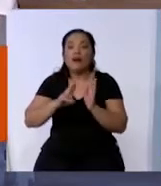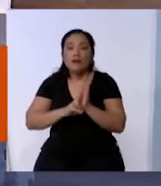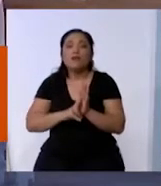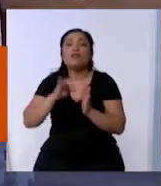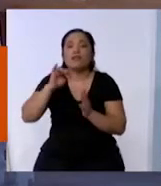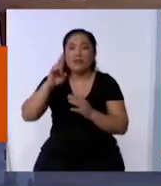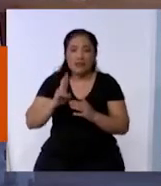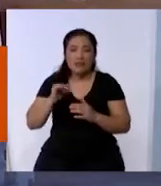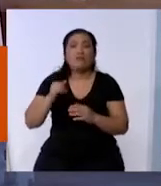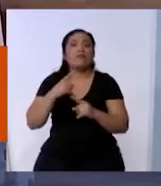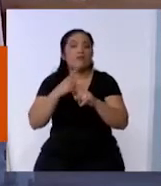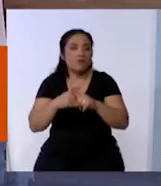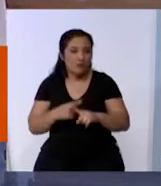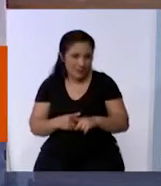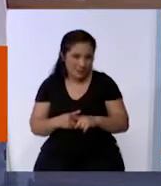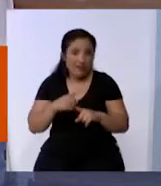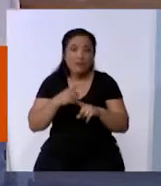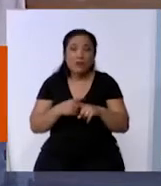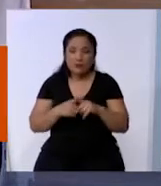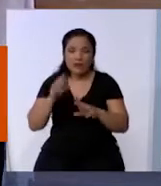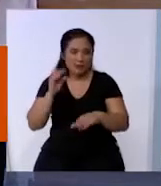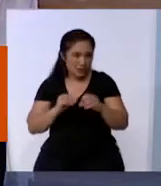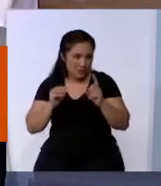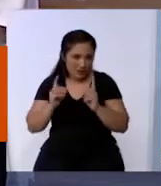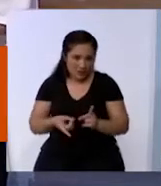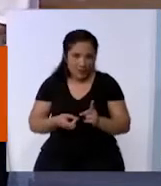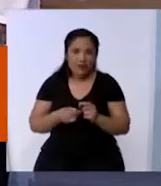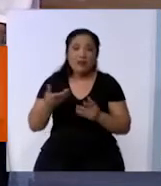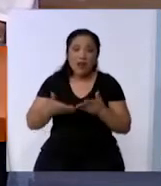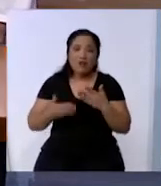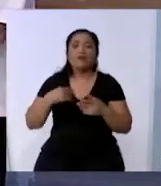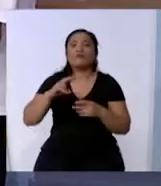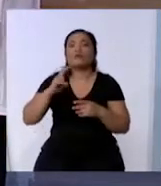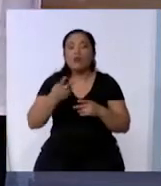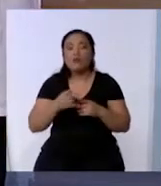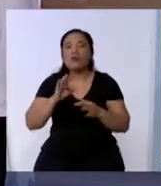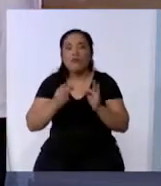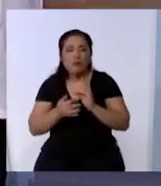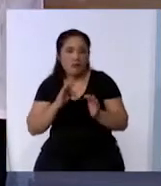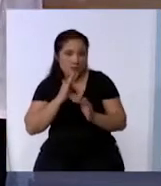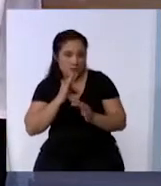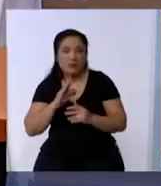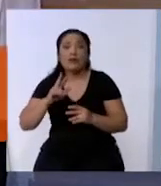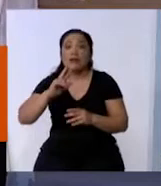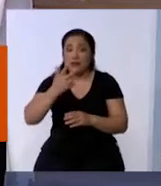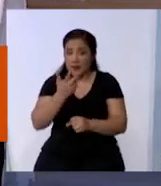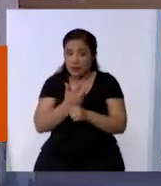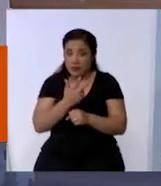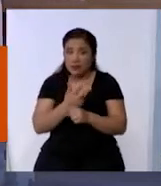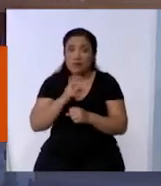es una multiplicación. Multiplico I por R y voy teniendo la segunda fórmula. Sí. En la tercera, pongo el